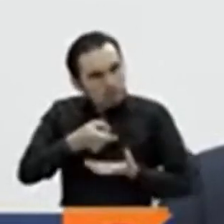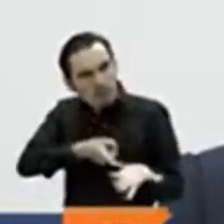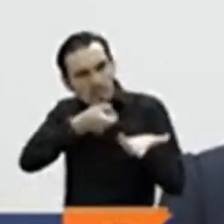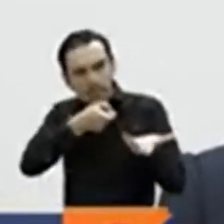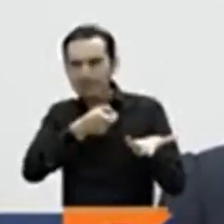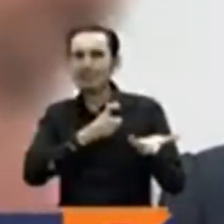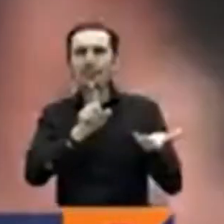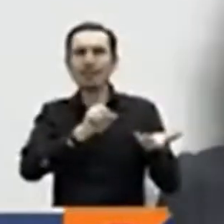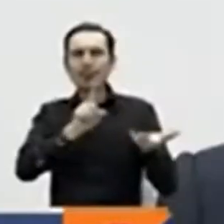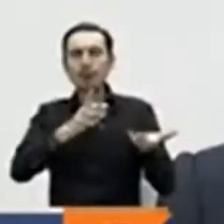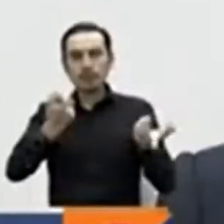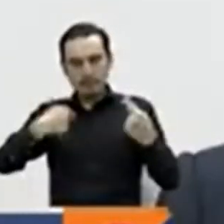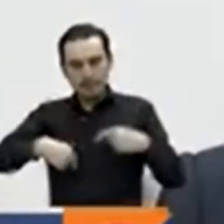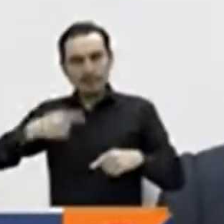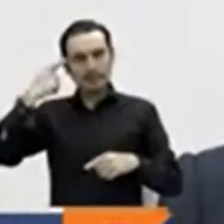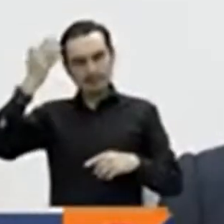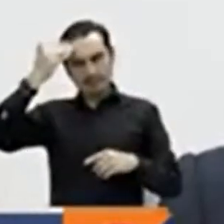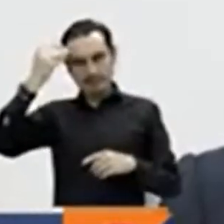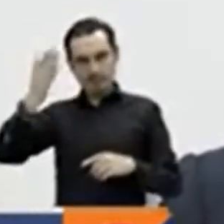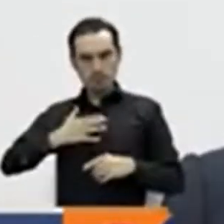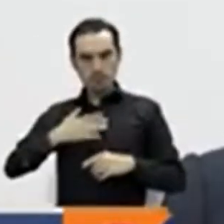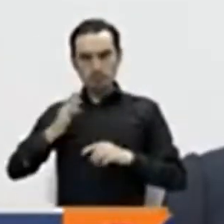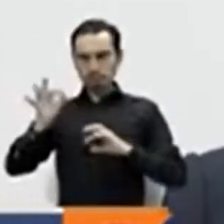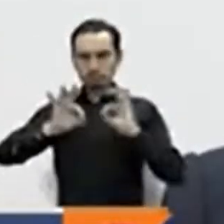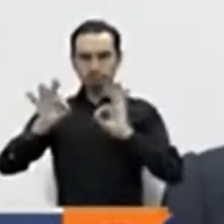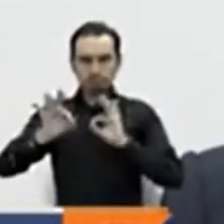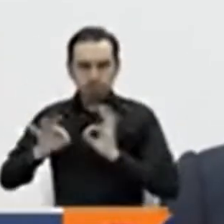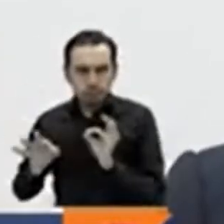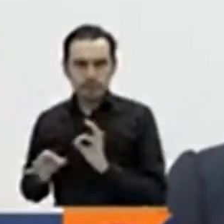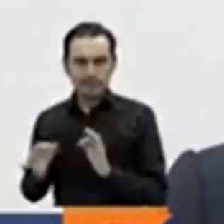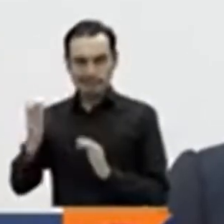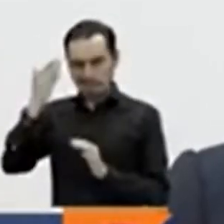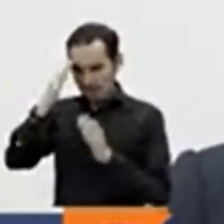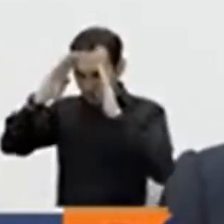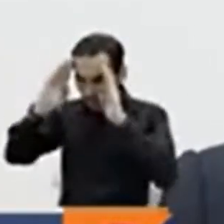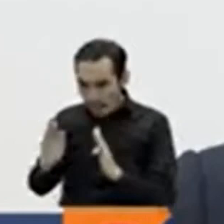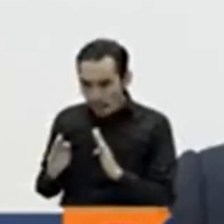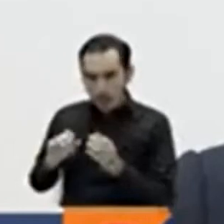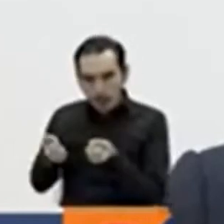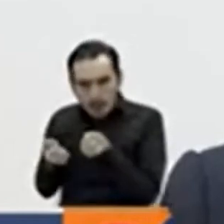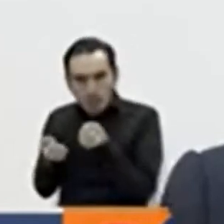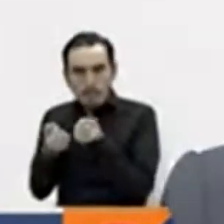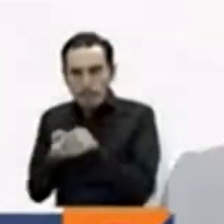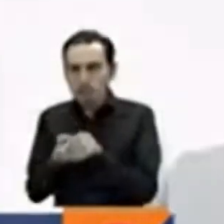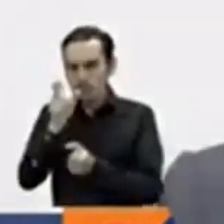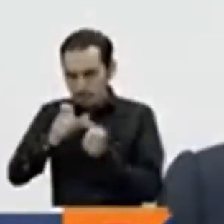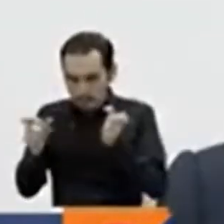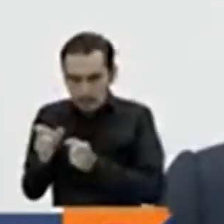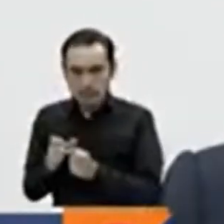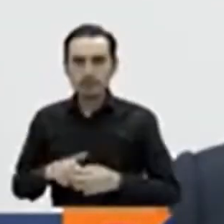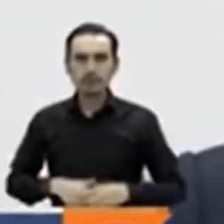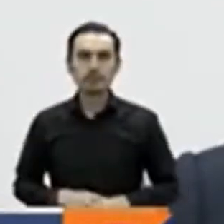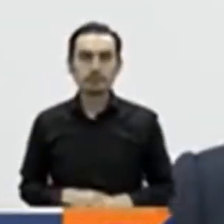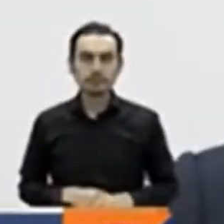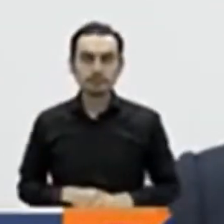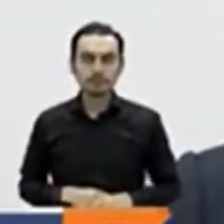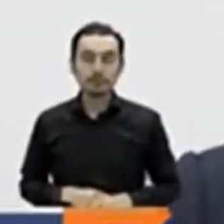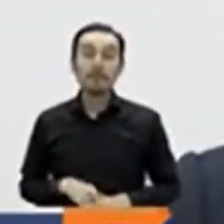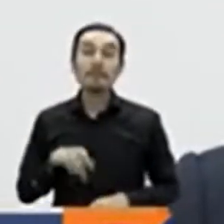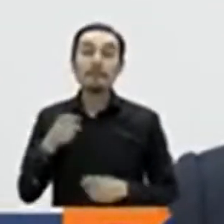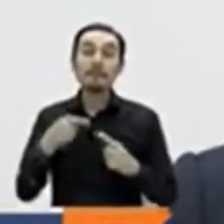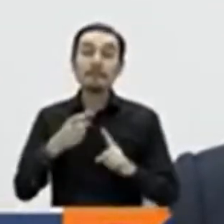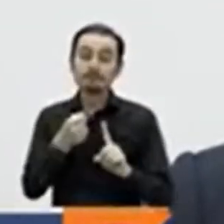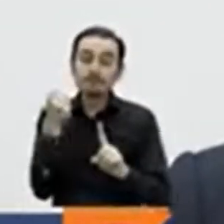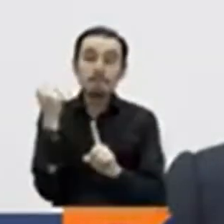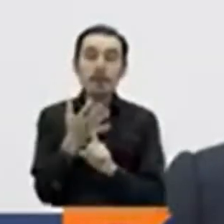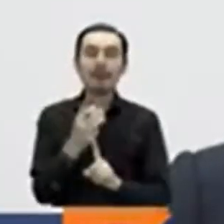operaciones ofensivas, hablamos también desde las operaciones de atención y apoyo a la población civil. Eso tendría una